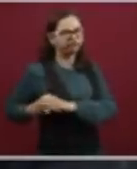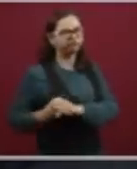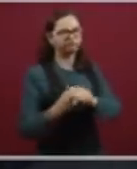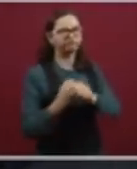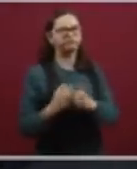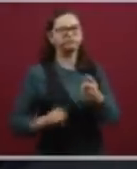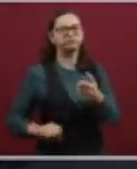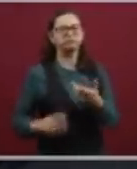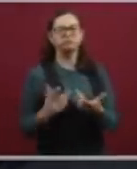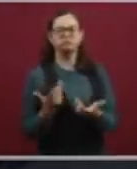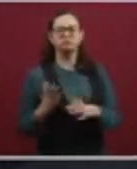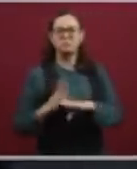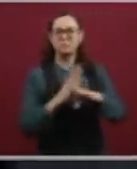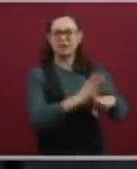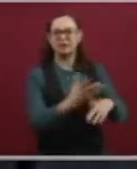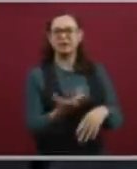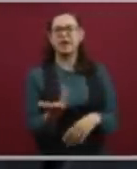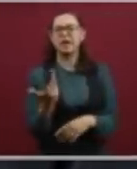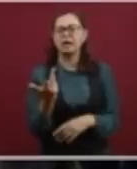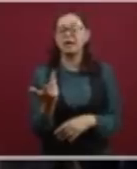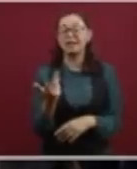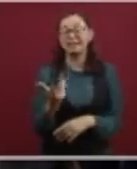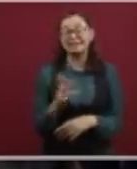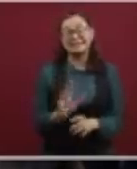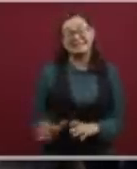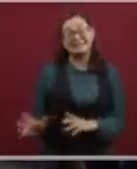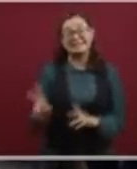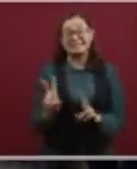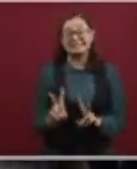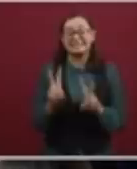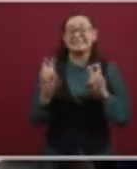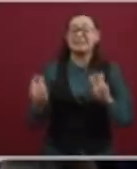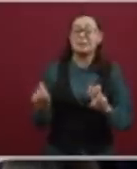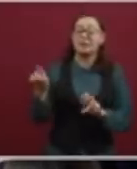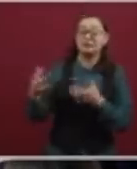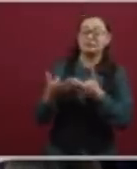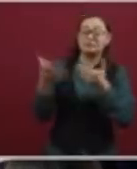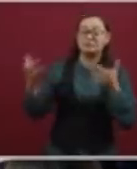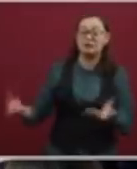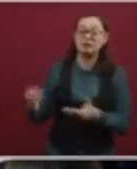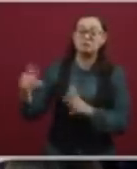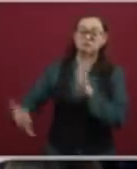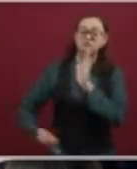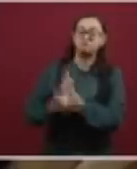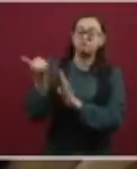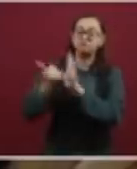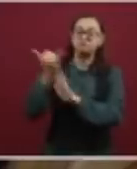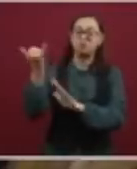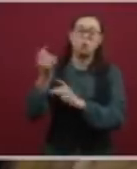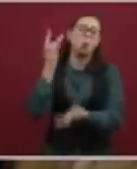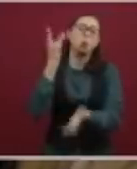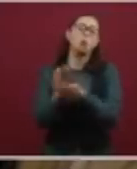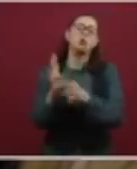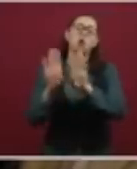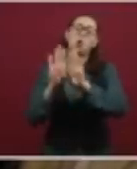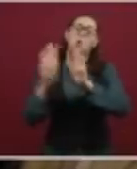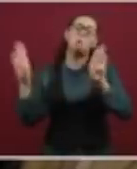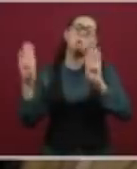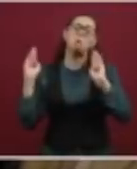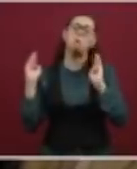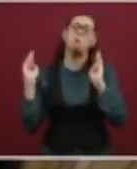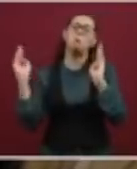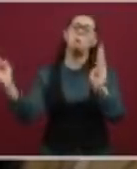Y mencionaste lo de la refinería. Sí, la refinería se quedó, la barda perimetral, sí. 700 hectáreas